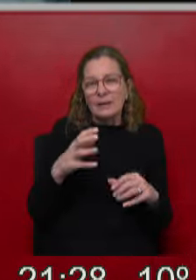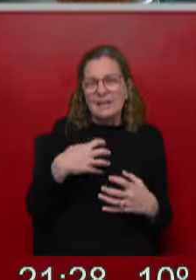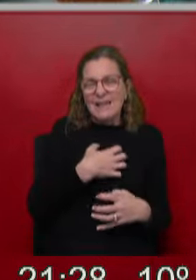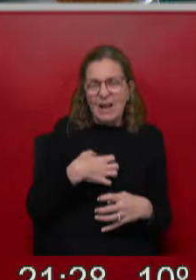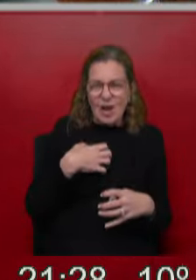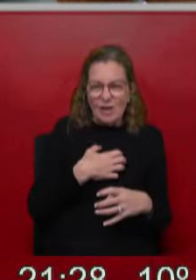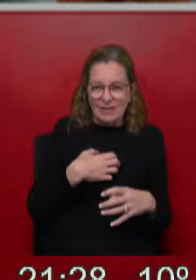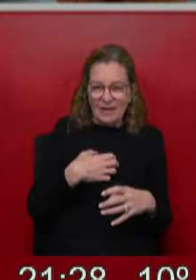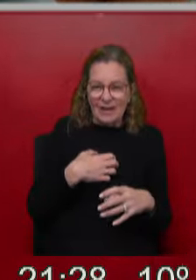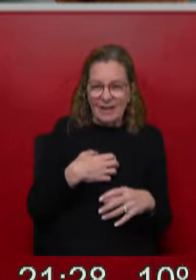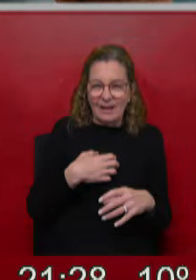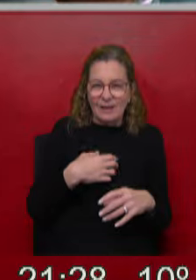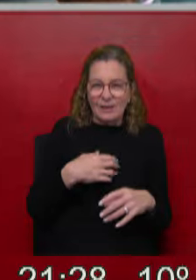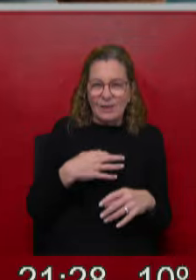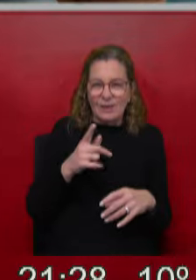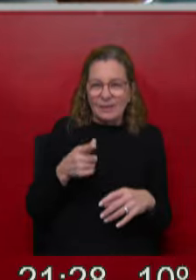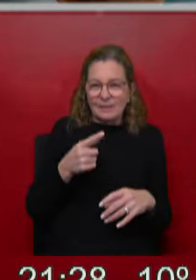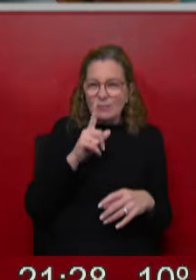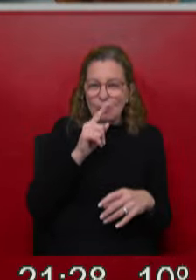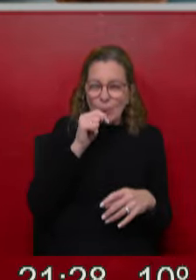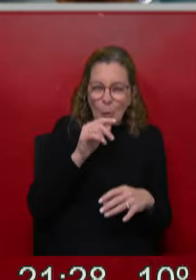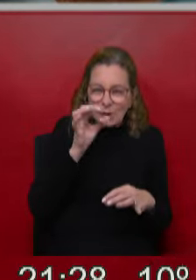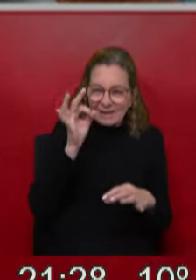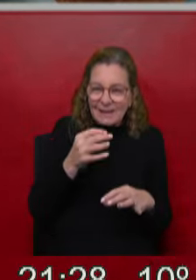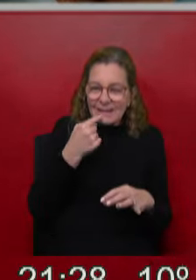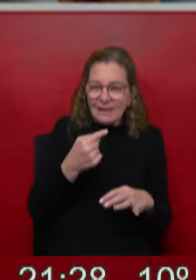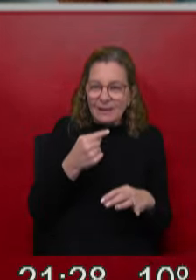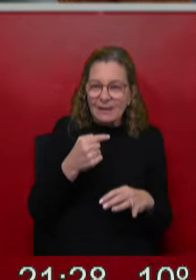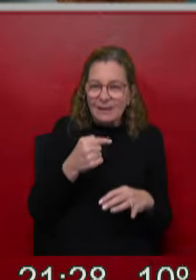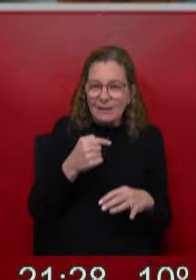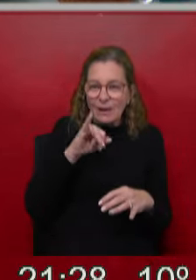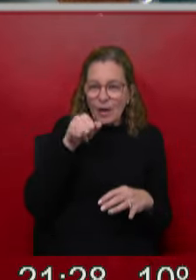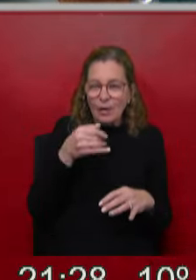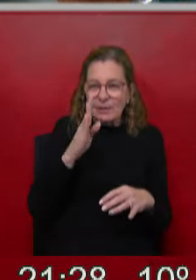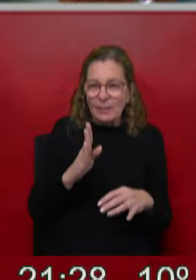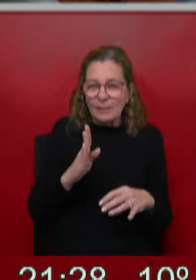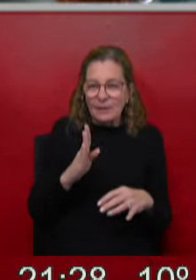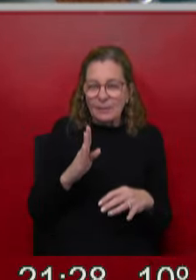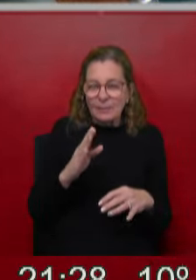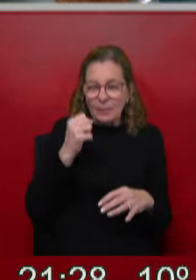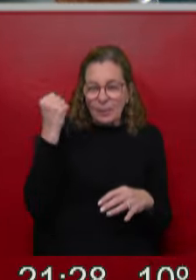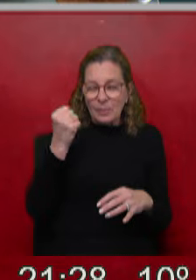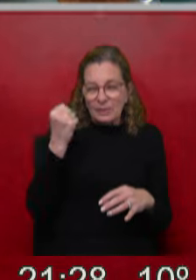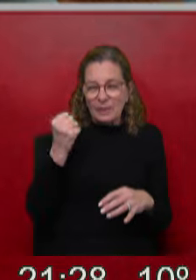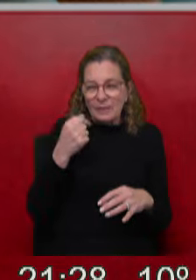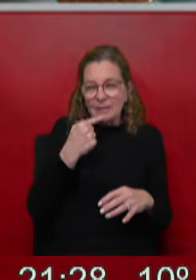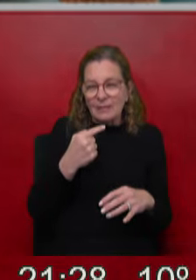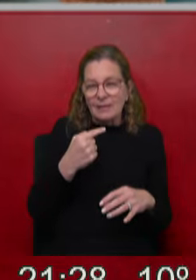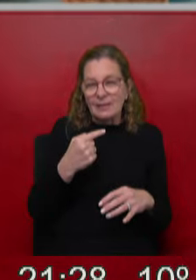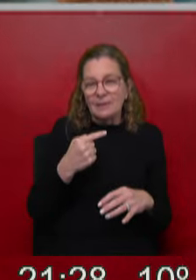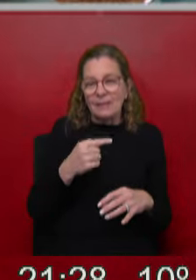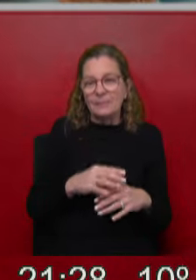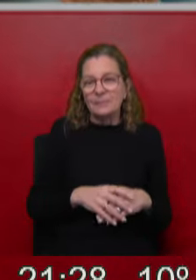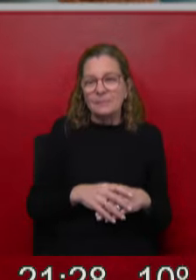única excepción que hice, te juro, la única fue con JP, porque era increíble todo el plan de subirte a un bondi, estuvo